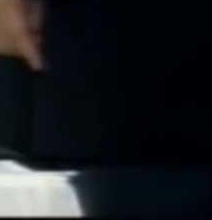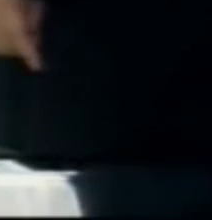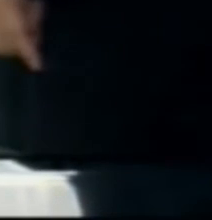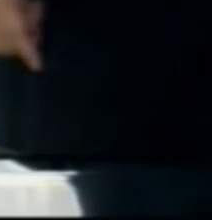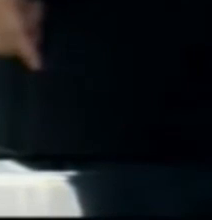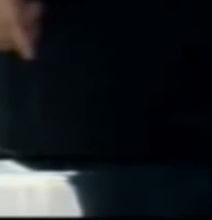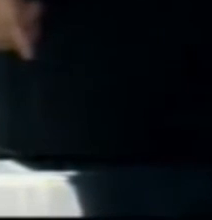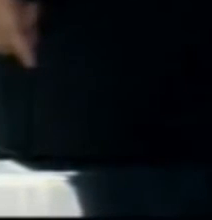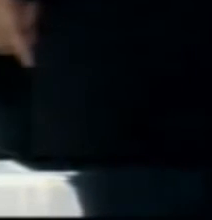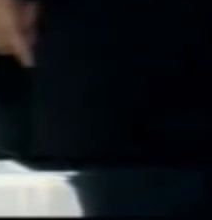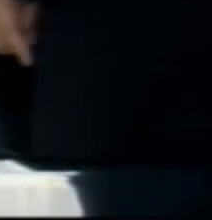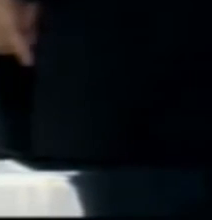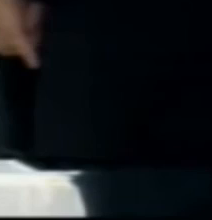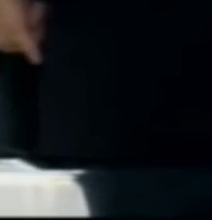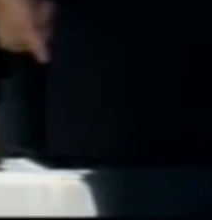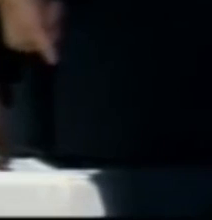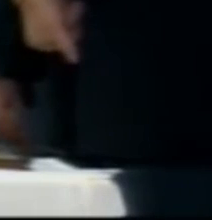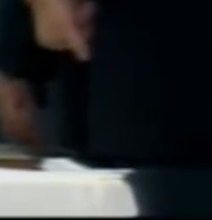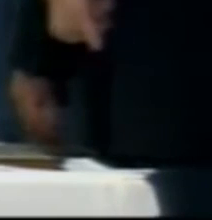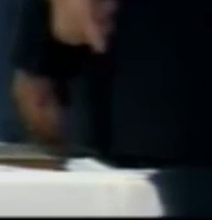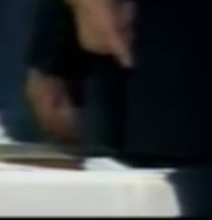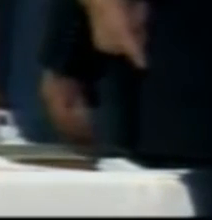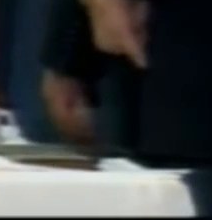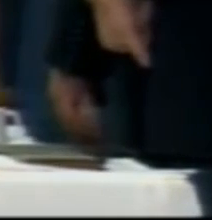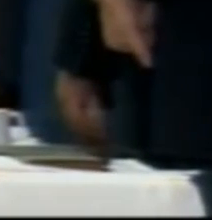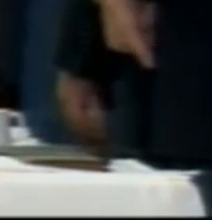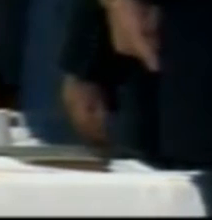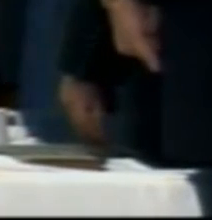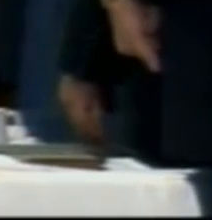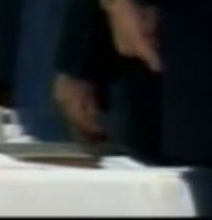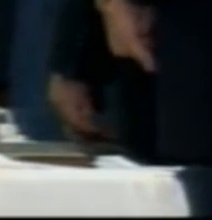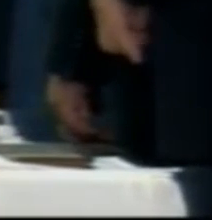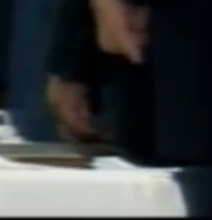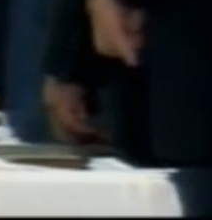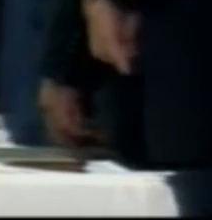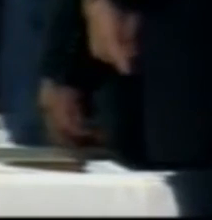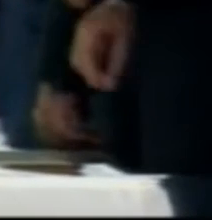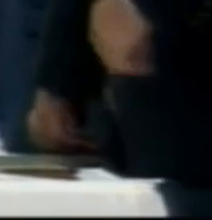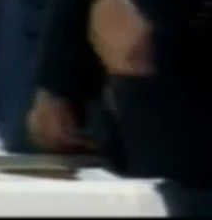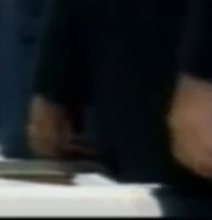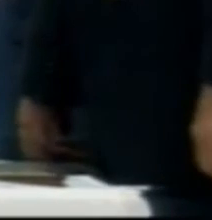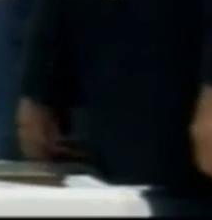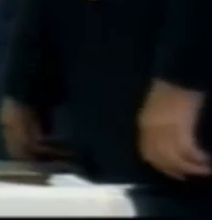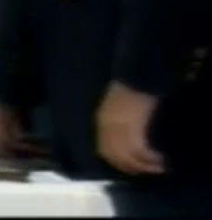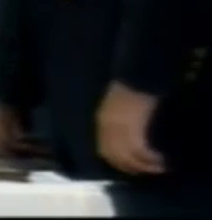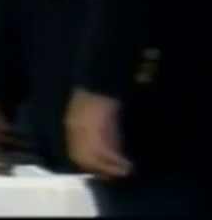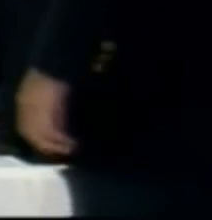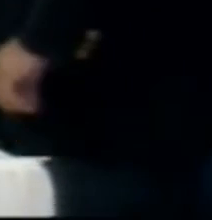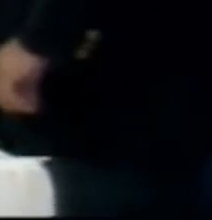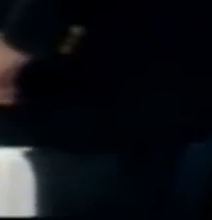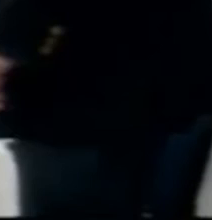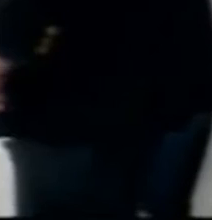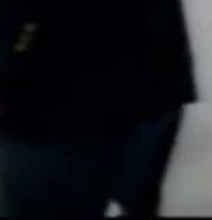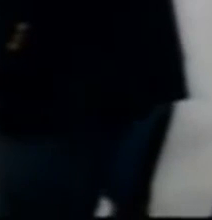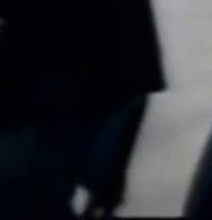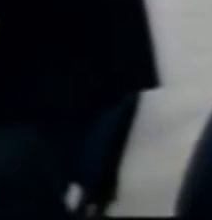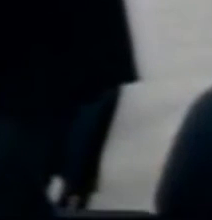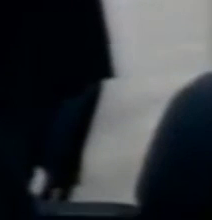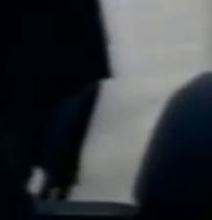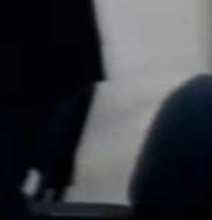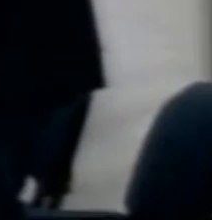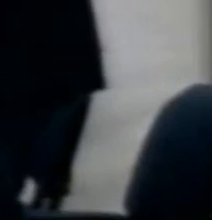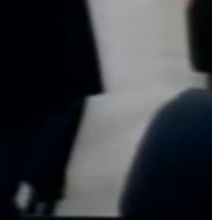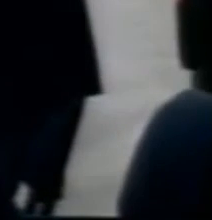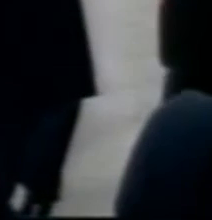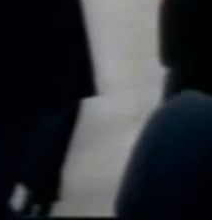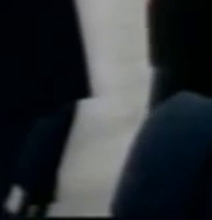momentos a los diputados de la subcomisión. Hay que referirse un poco a la entrevista